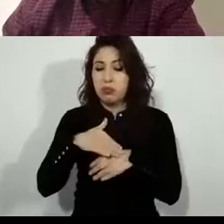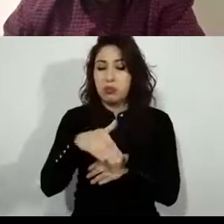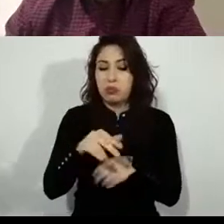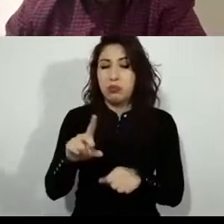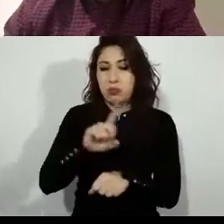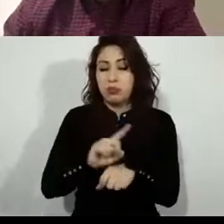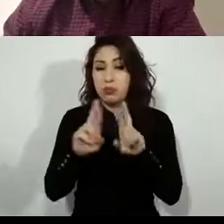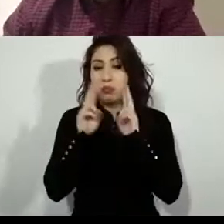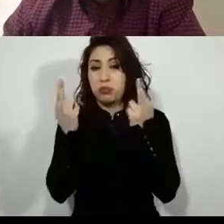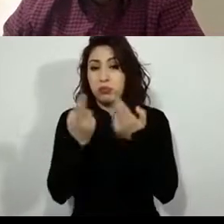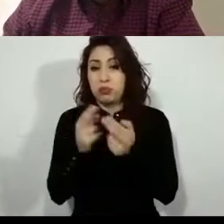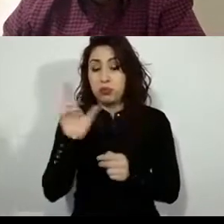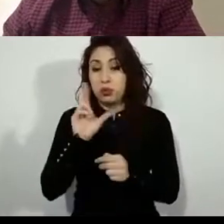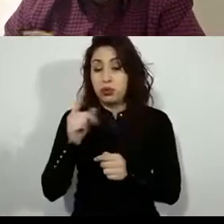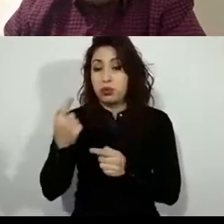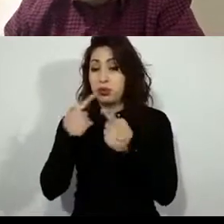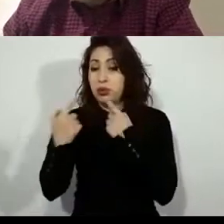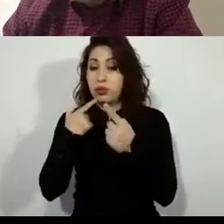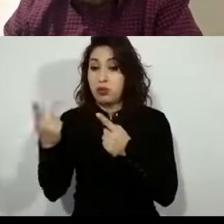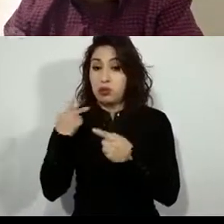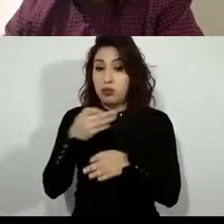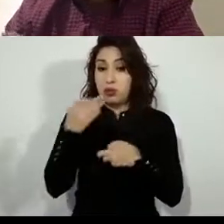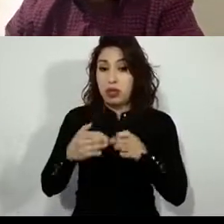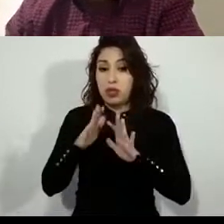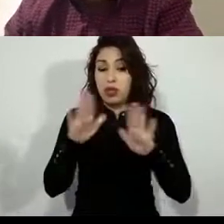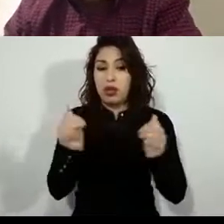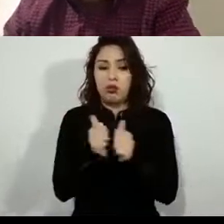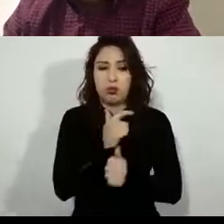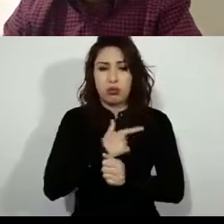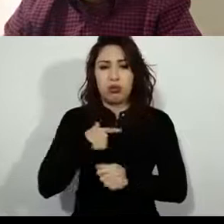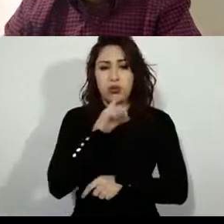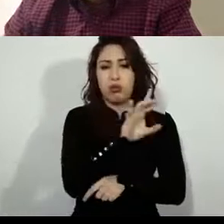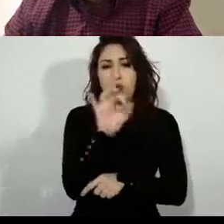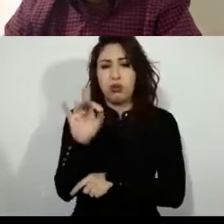lo tenga, se los haremos llegar con mucho gusto.